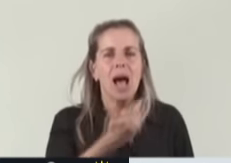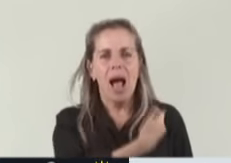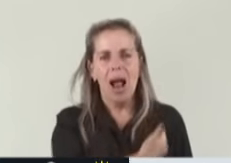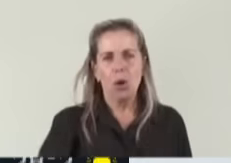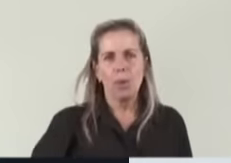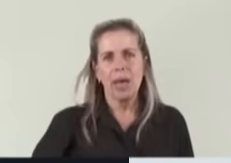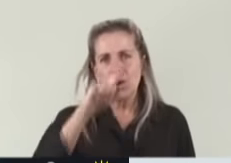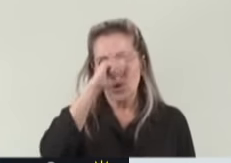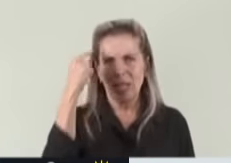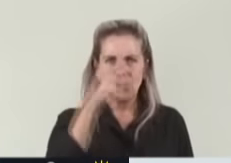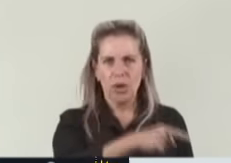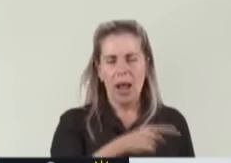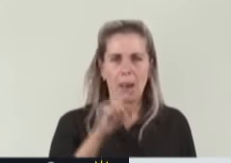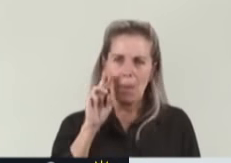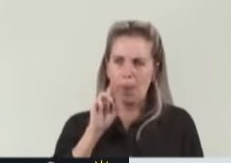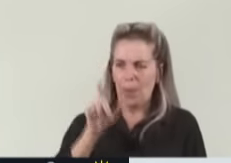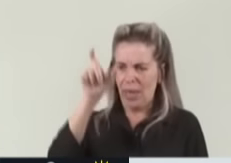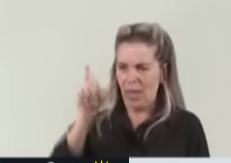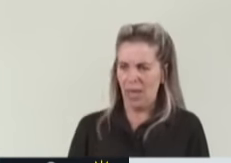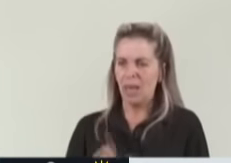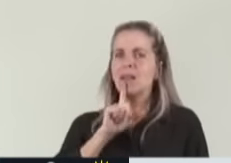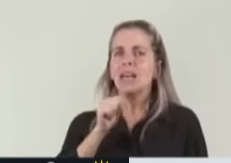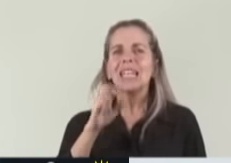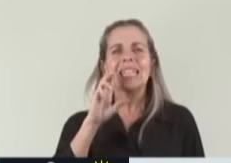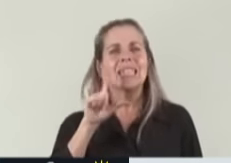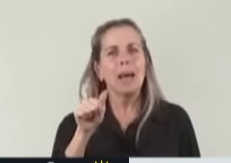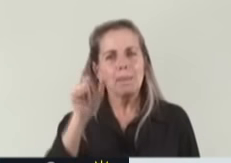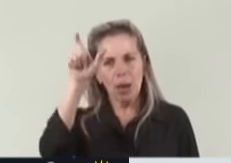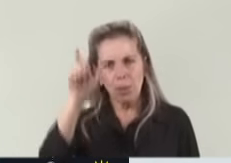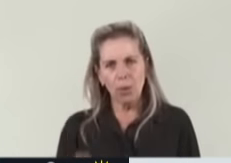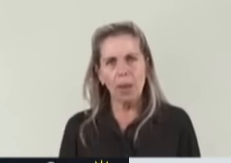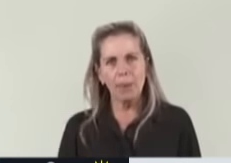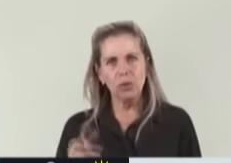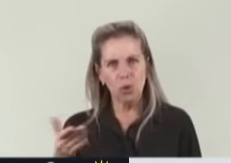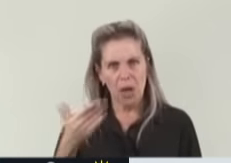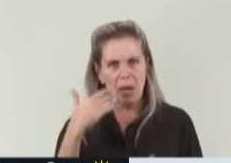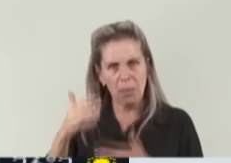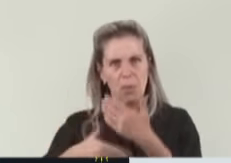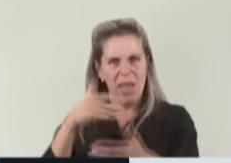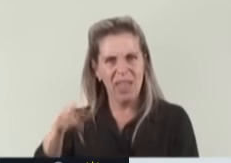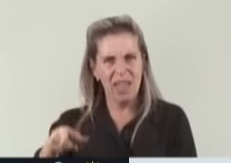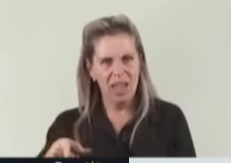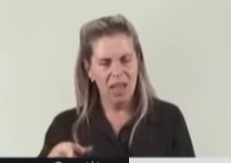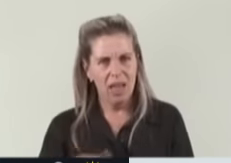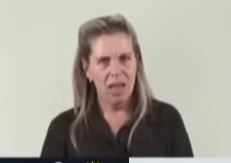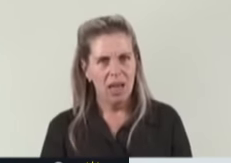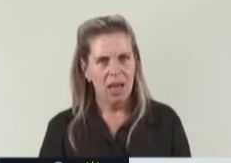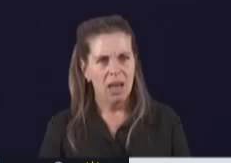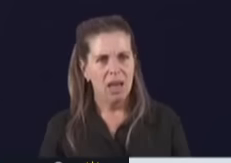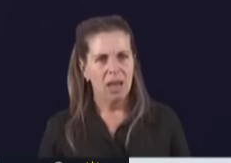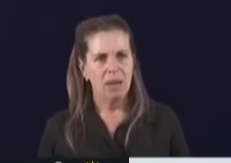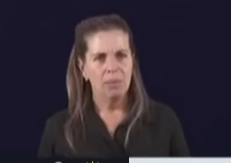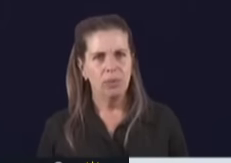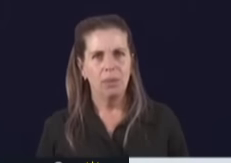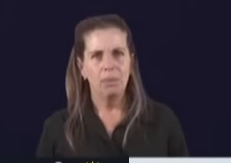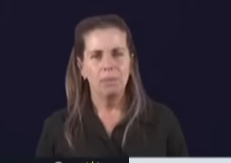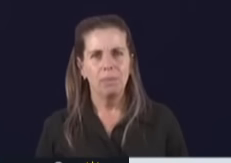Tapia, como una persona idónea para seguir al mando del CIAMSE en este momento, en la actualidad.